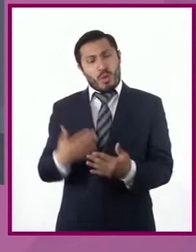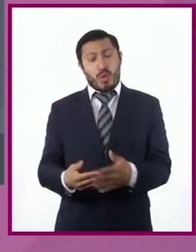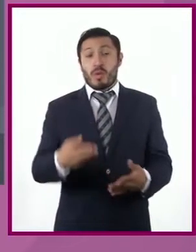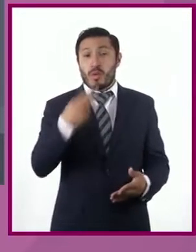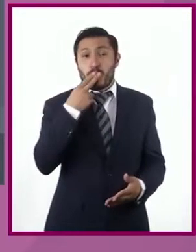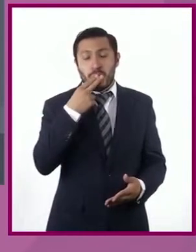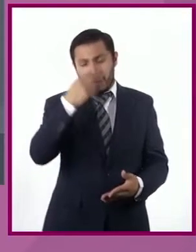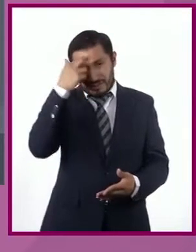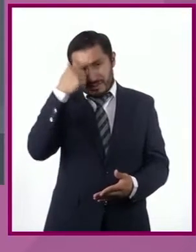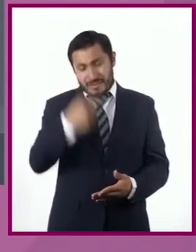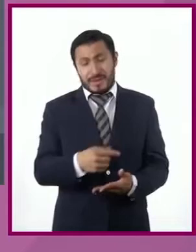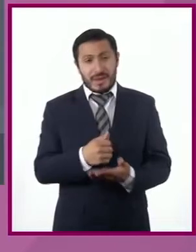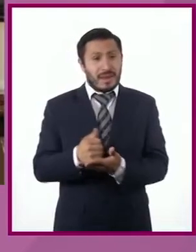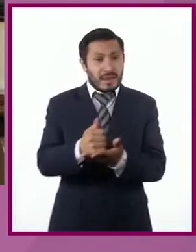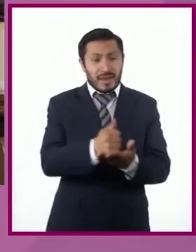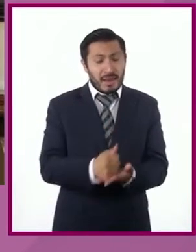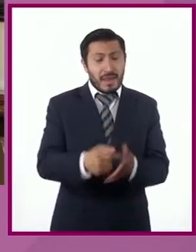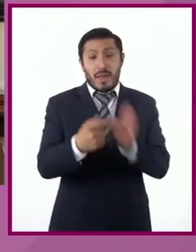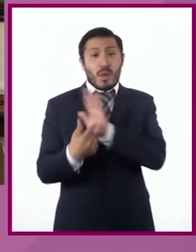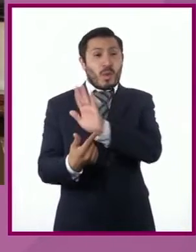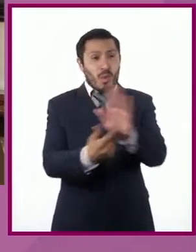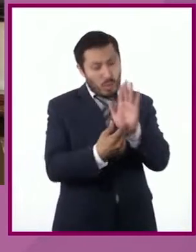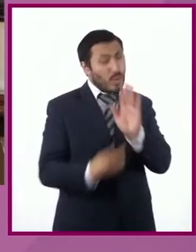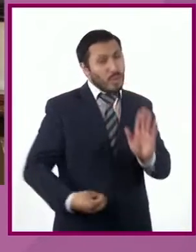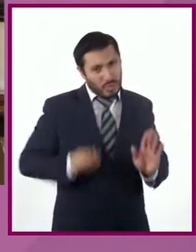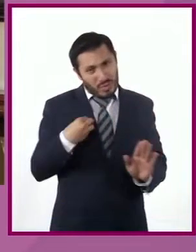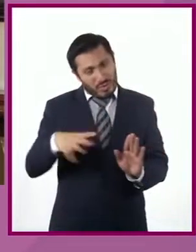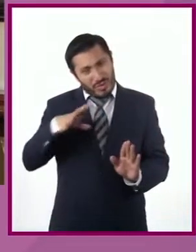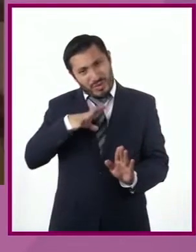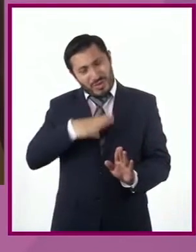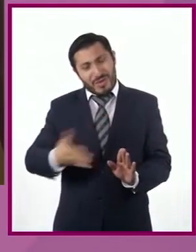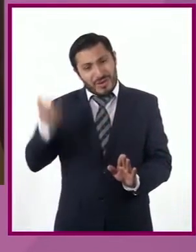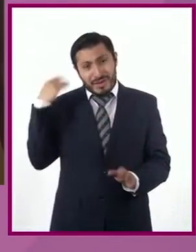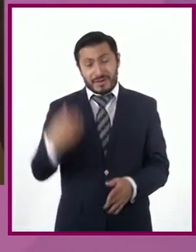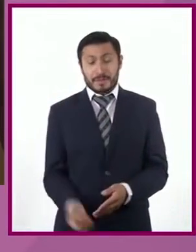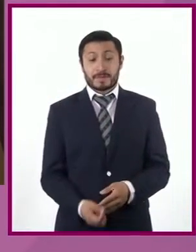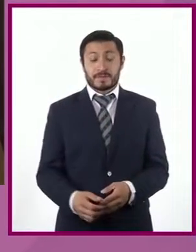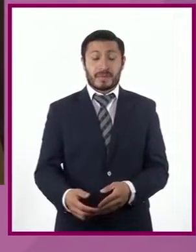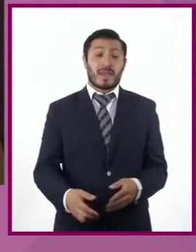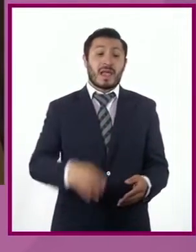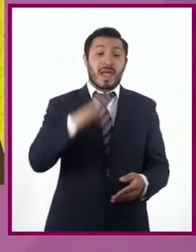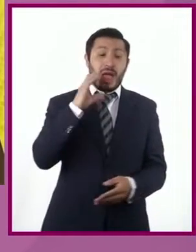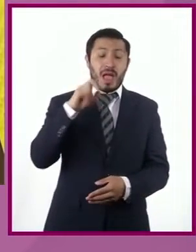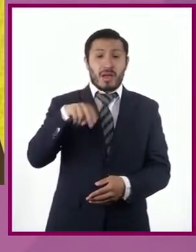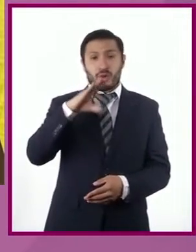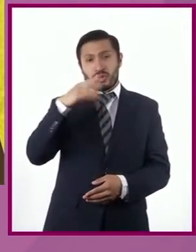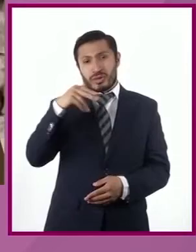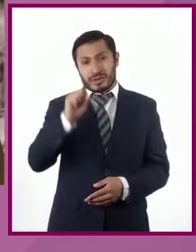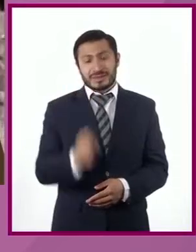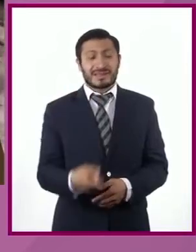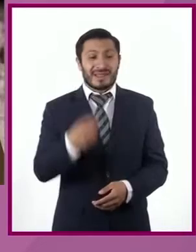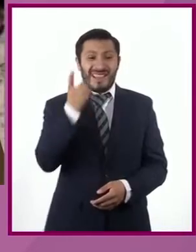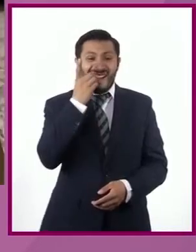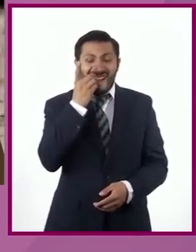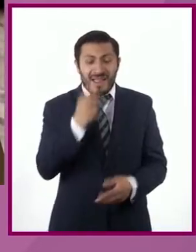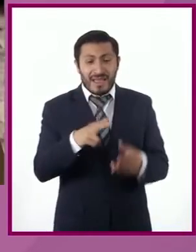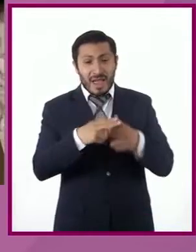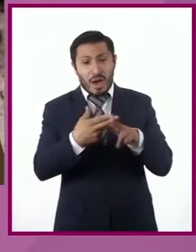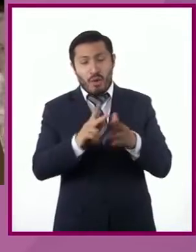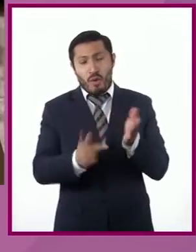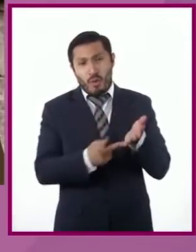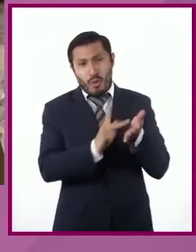dar testimonio de su existencia. Entre los fósiles más comunes hay conchas, dientes, huesos y